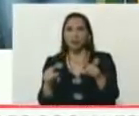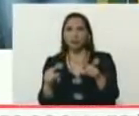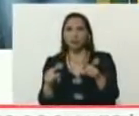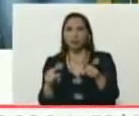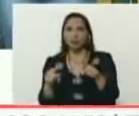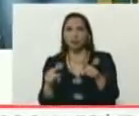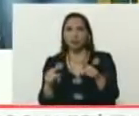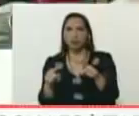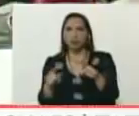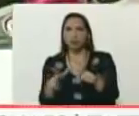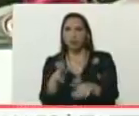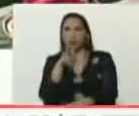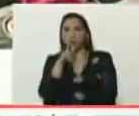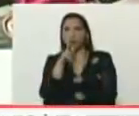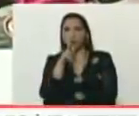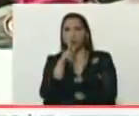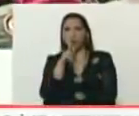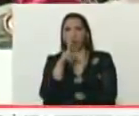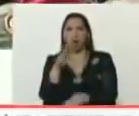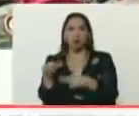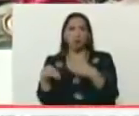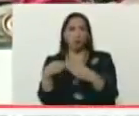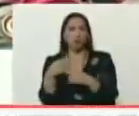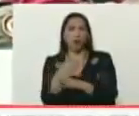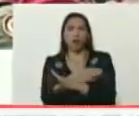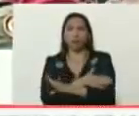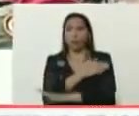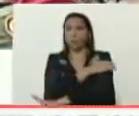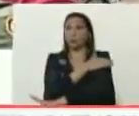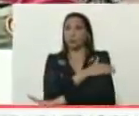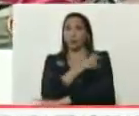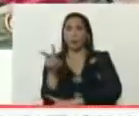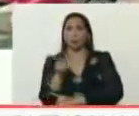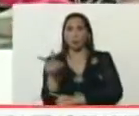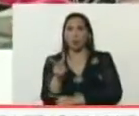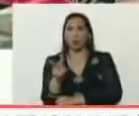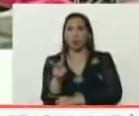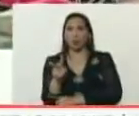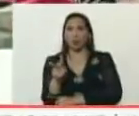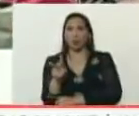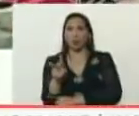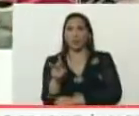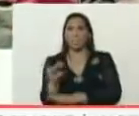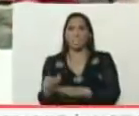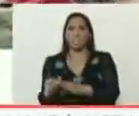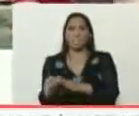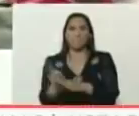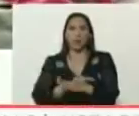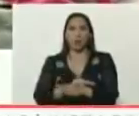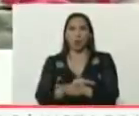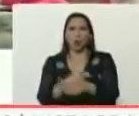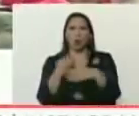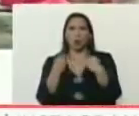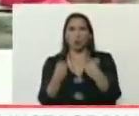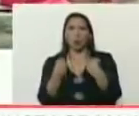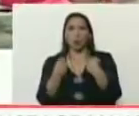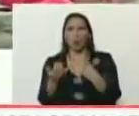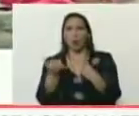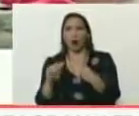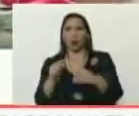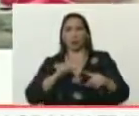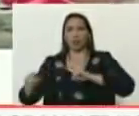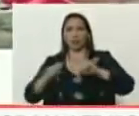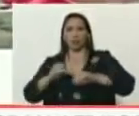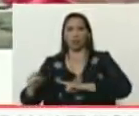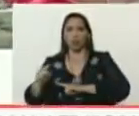máxima expresión. Nunca antes la oposición venezolana ha estado peor que como ha estado bajo la dirección de este